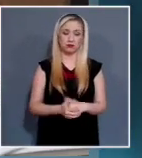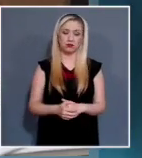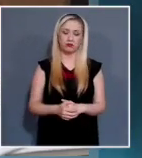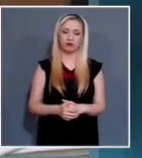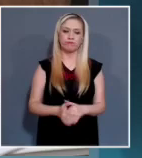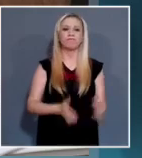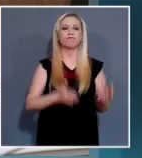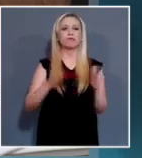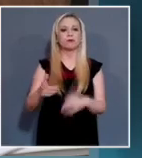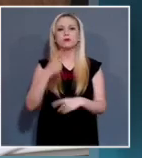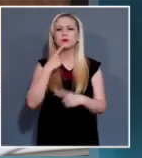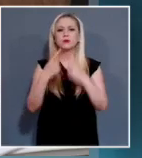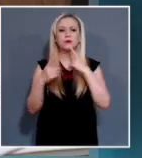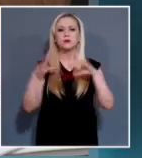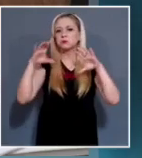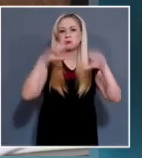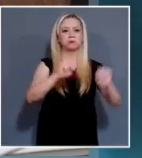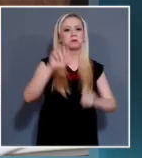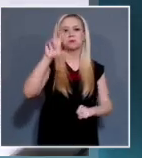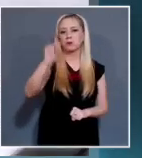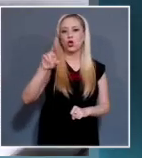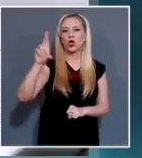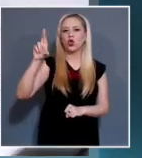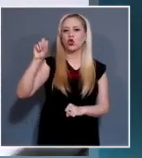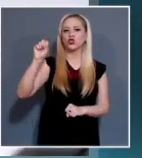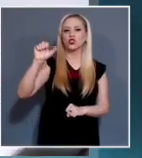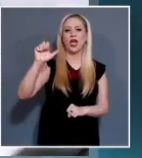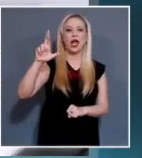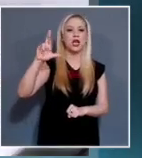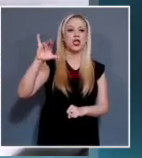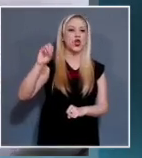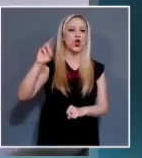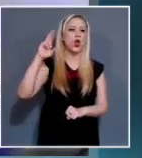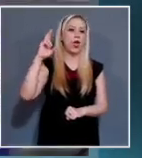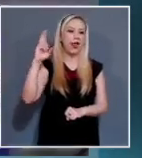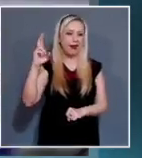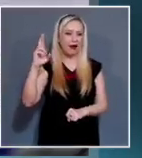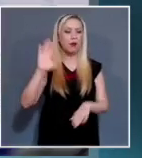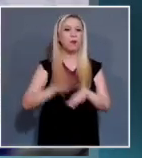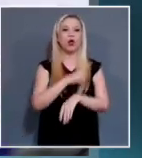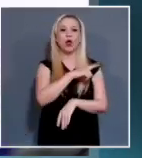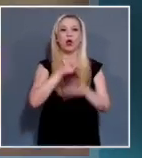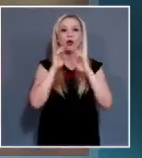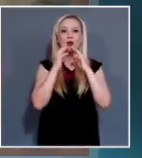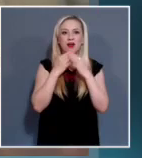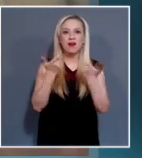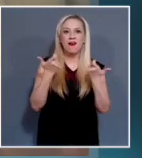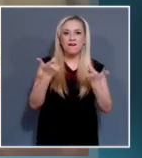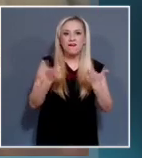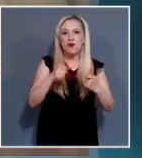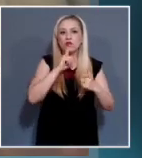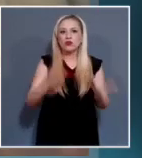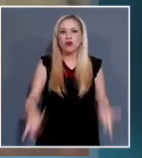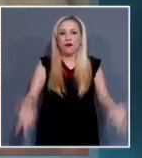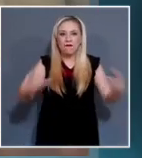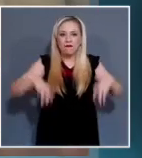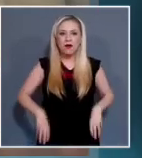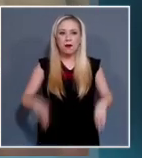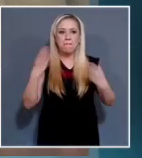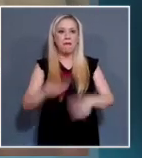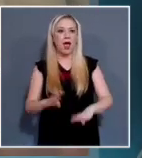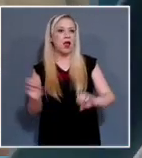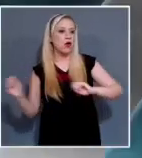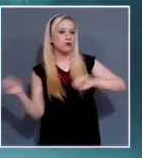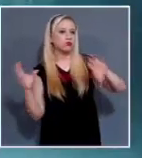girada en contra de Rosario R., por los delitos de delincuencia organizada y lavado de dinero relacionados con la llamada